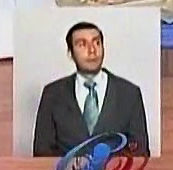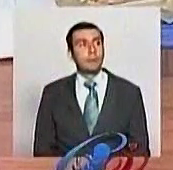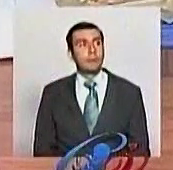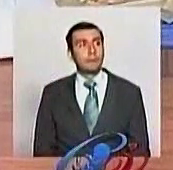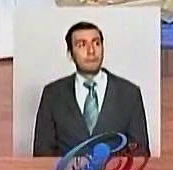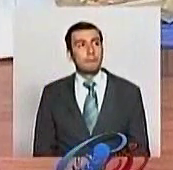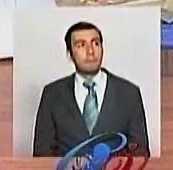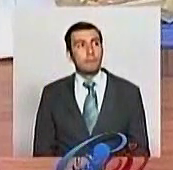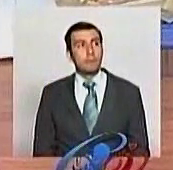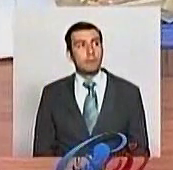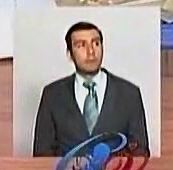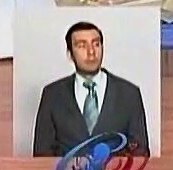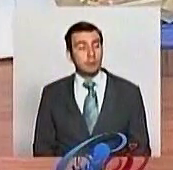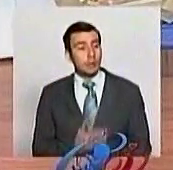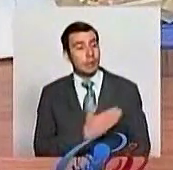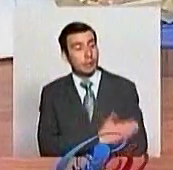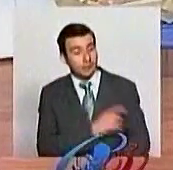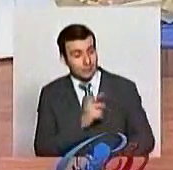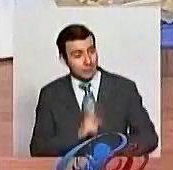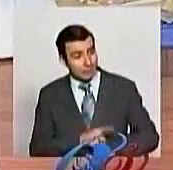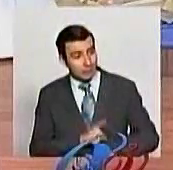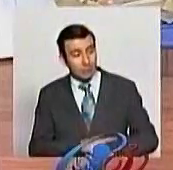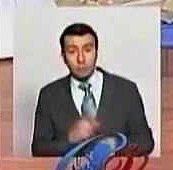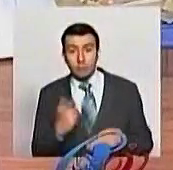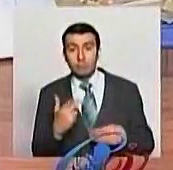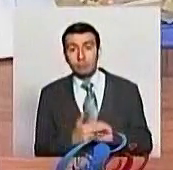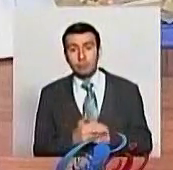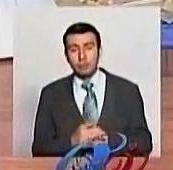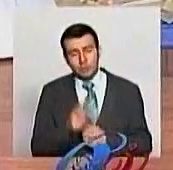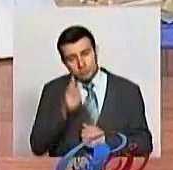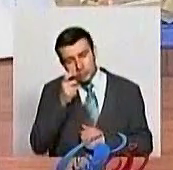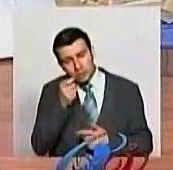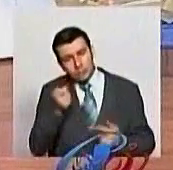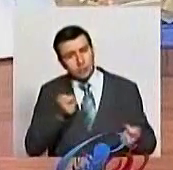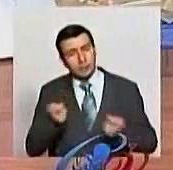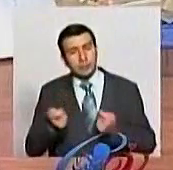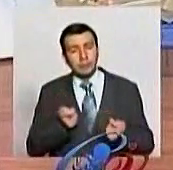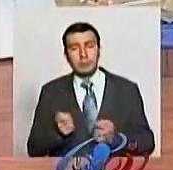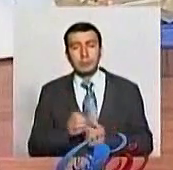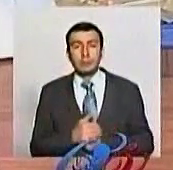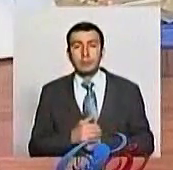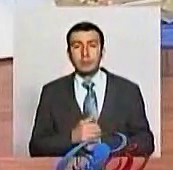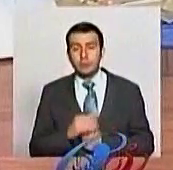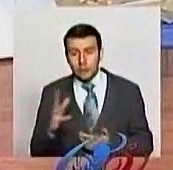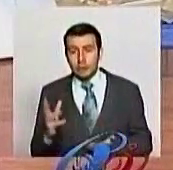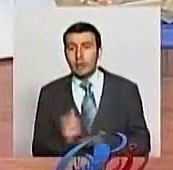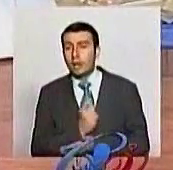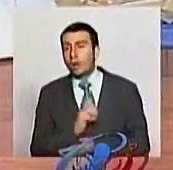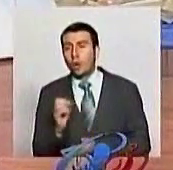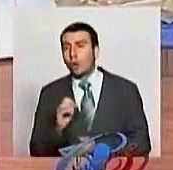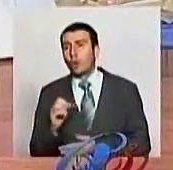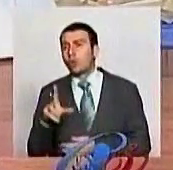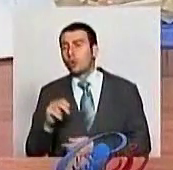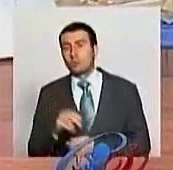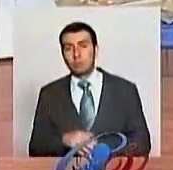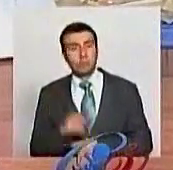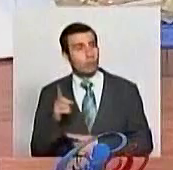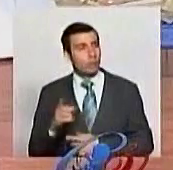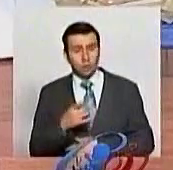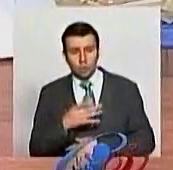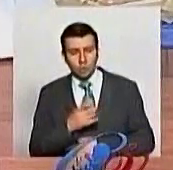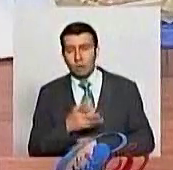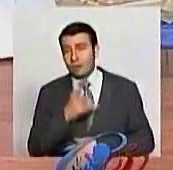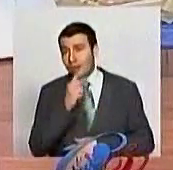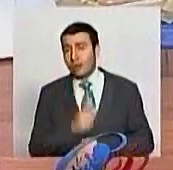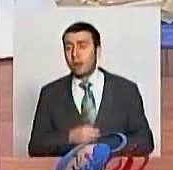tiempo antes de que se nos acabe el programa y miremos a ver si gana o no el examen. Esto no duele. Muchas